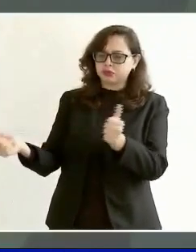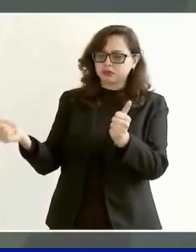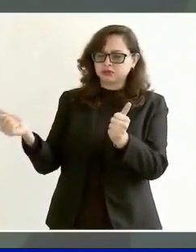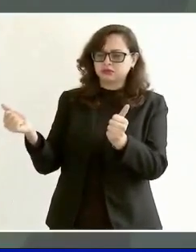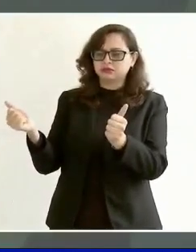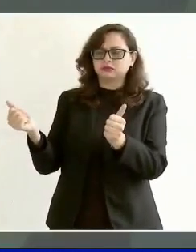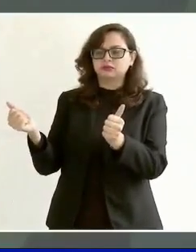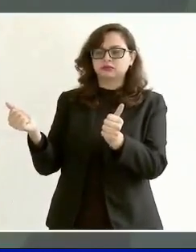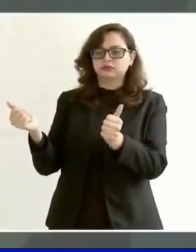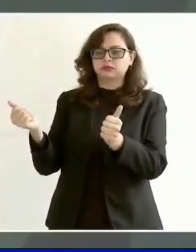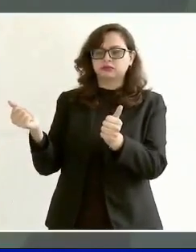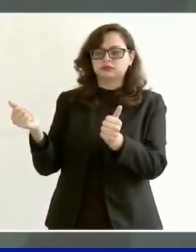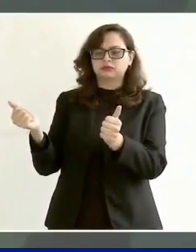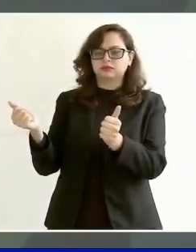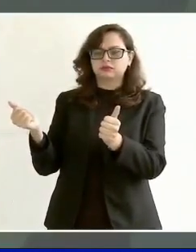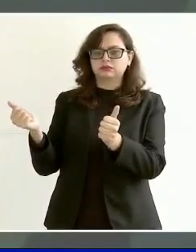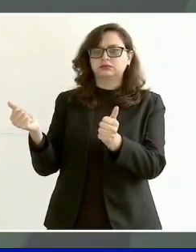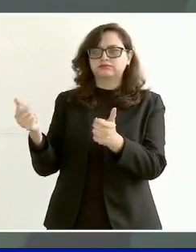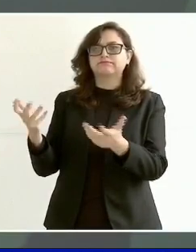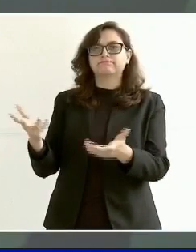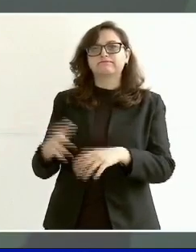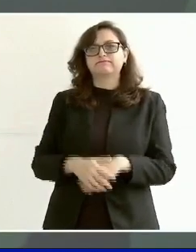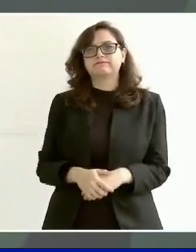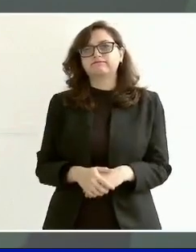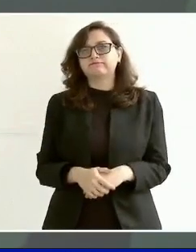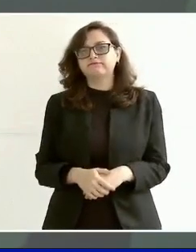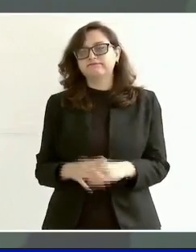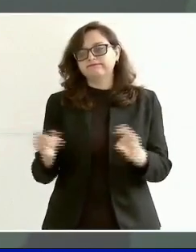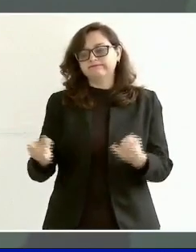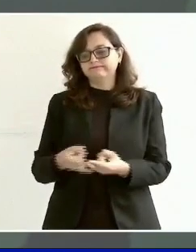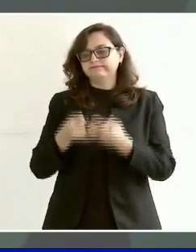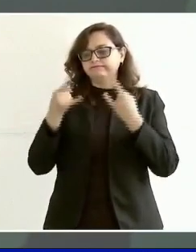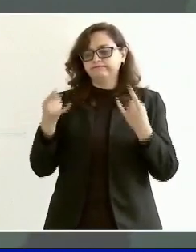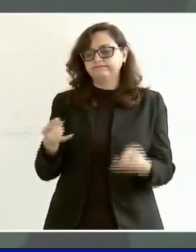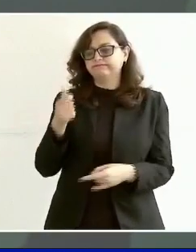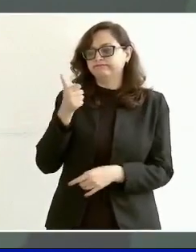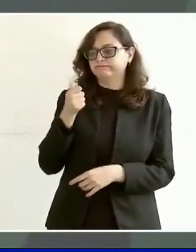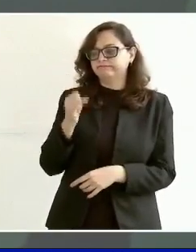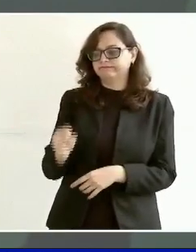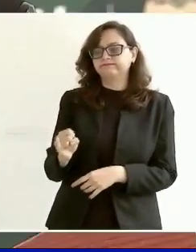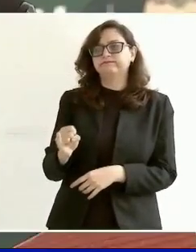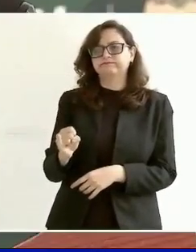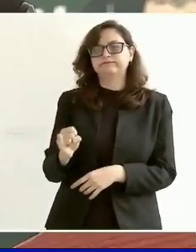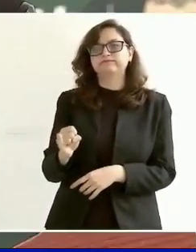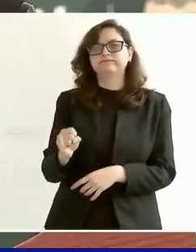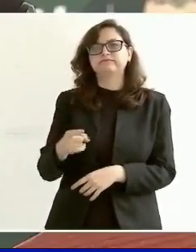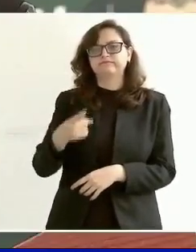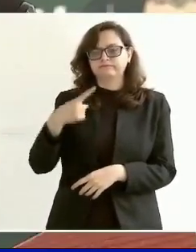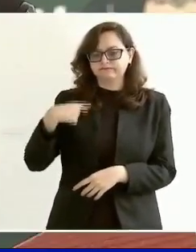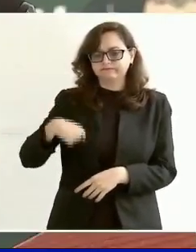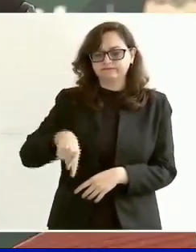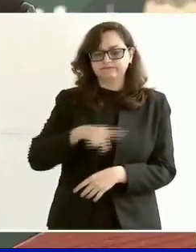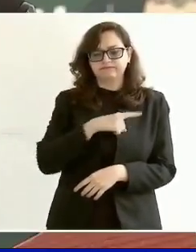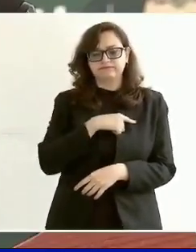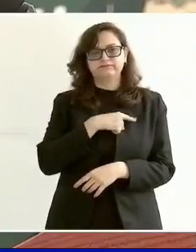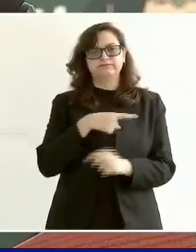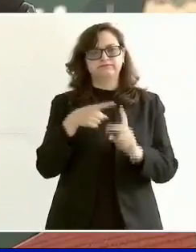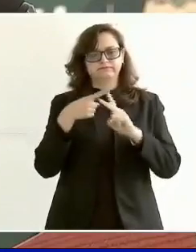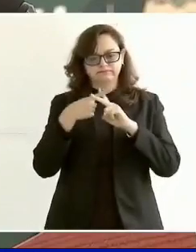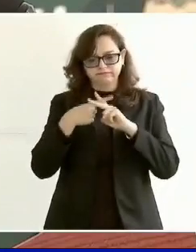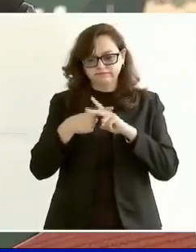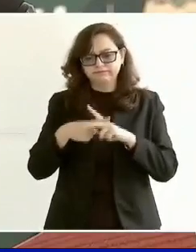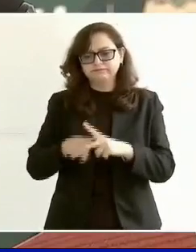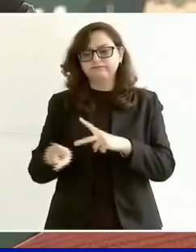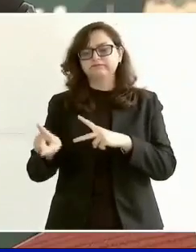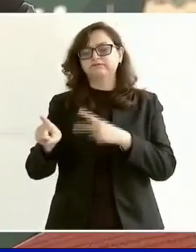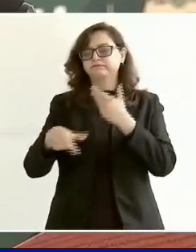Esa, pues, fue la historia, nuestro comienzo para llegar hasta el día